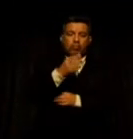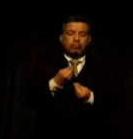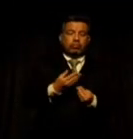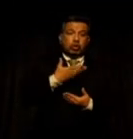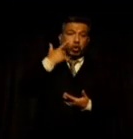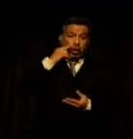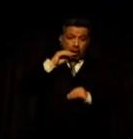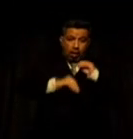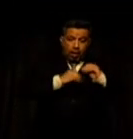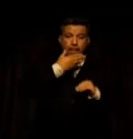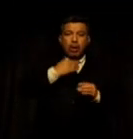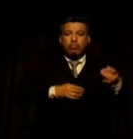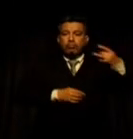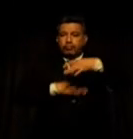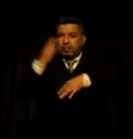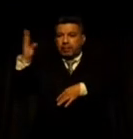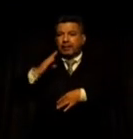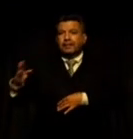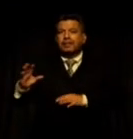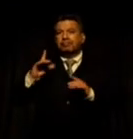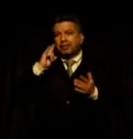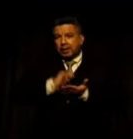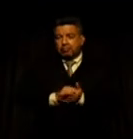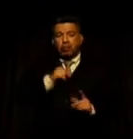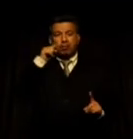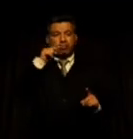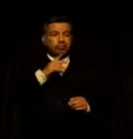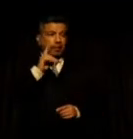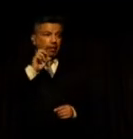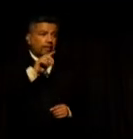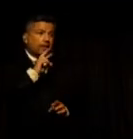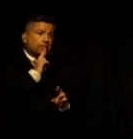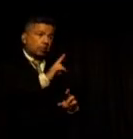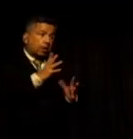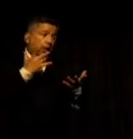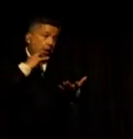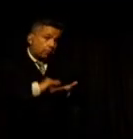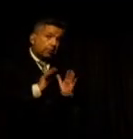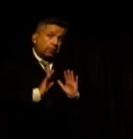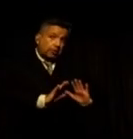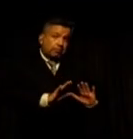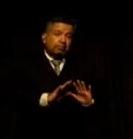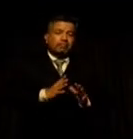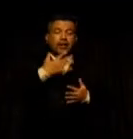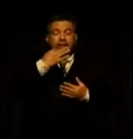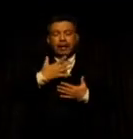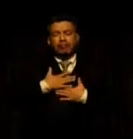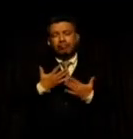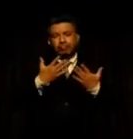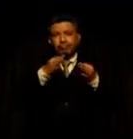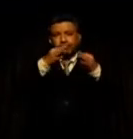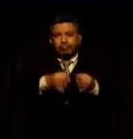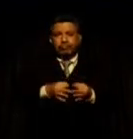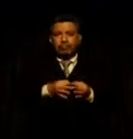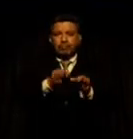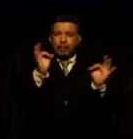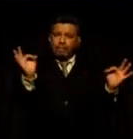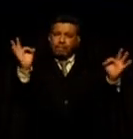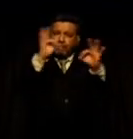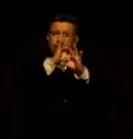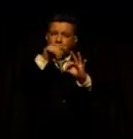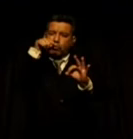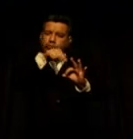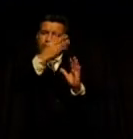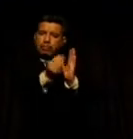felicitaciones esa ley deja presidente ministra y yo realmente sí quiero felicitarlos por esa por ese foco en el emprendimiento